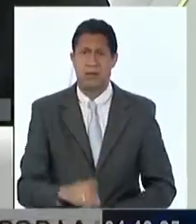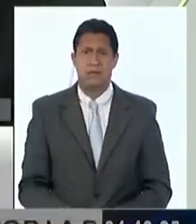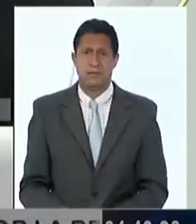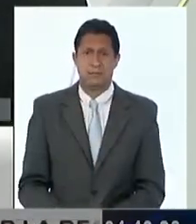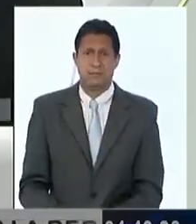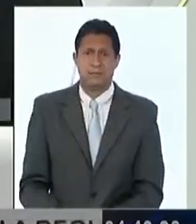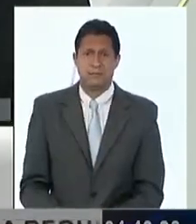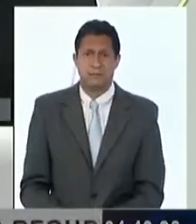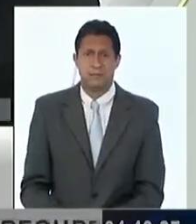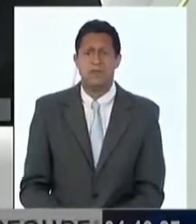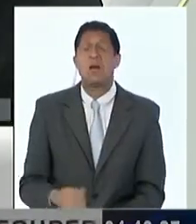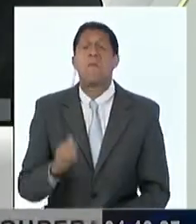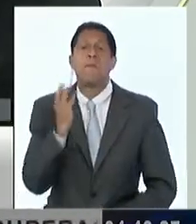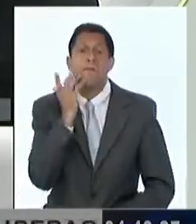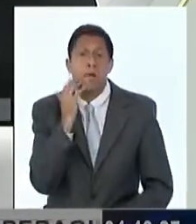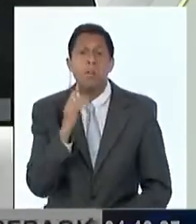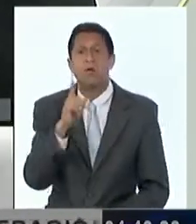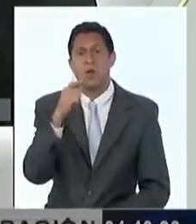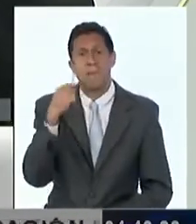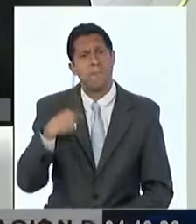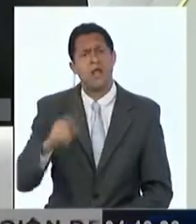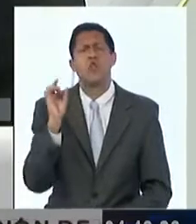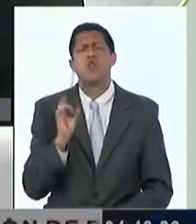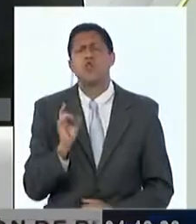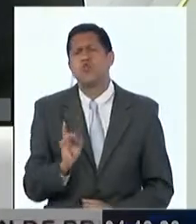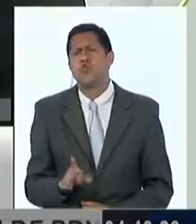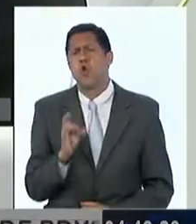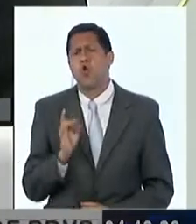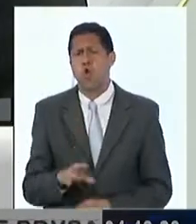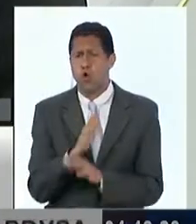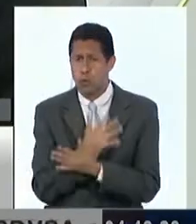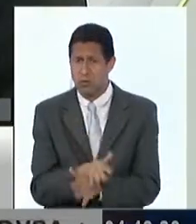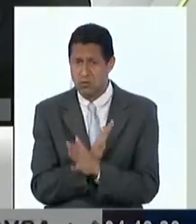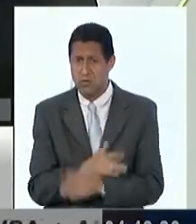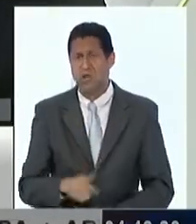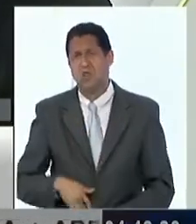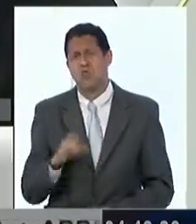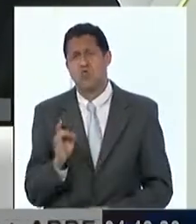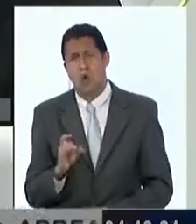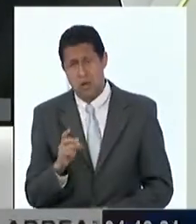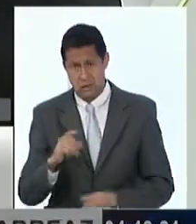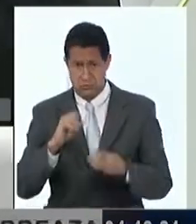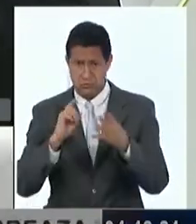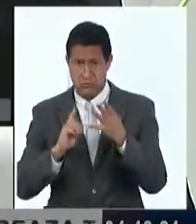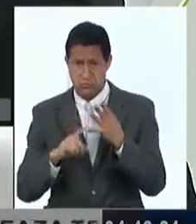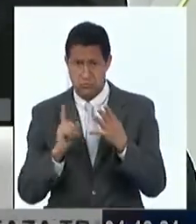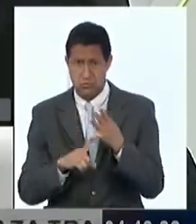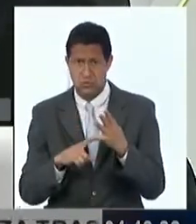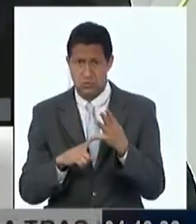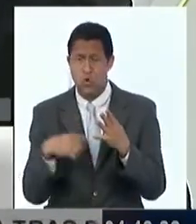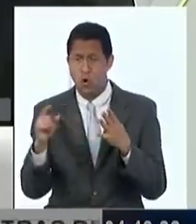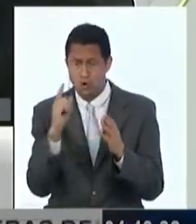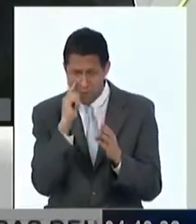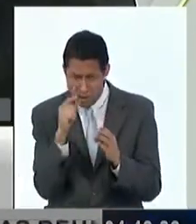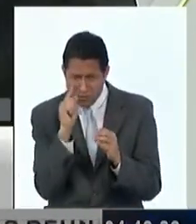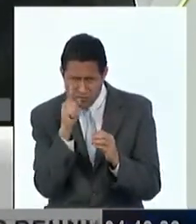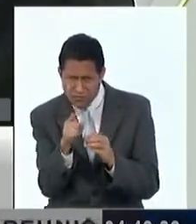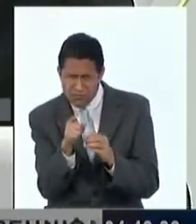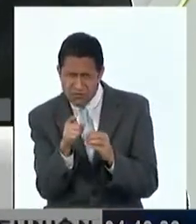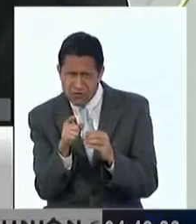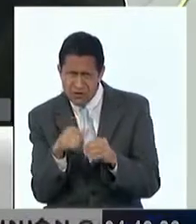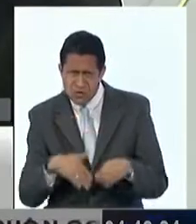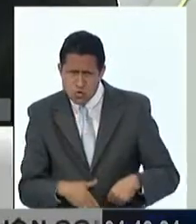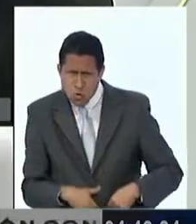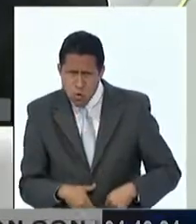puede manifestarse también como dolor durante la actividad sexual puede manifestarse como una tumoración el paciente se